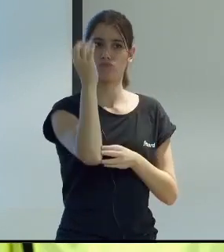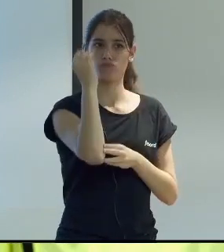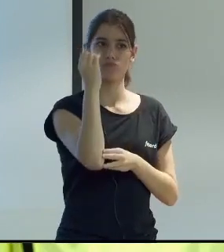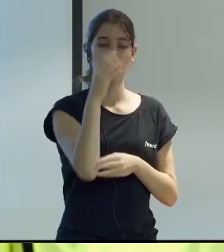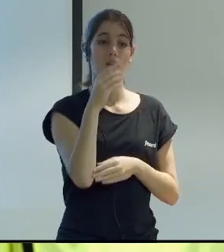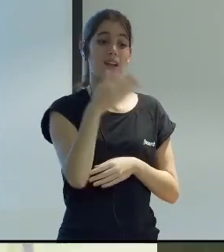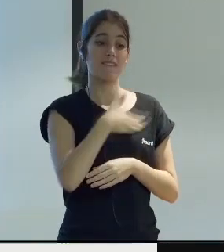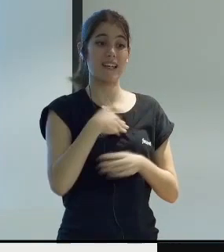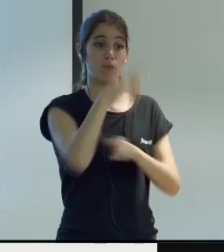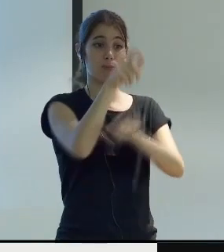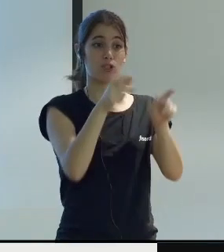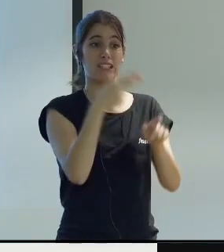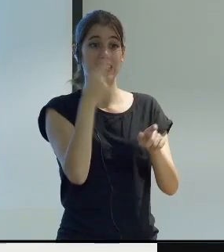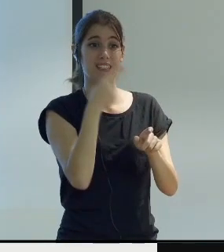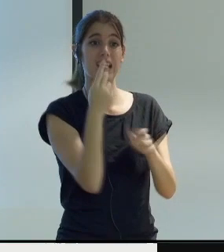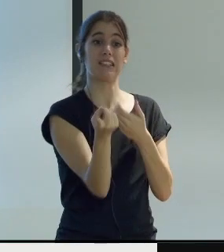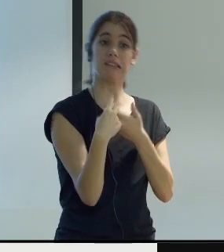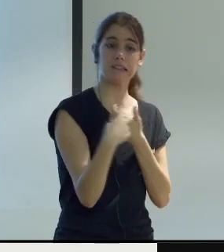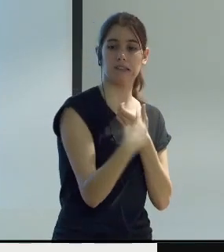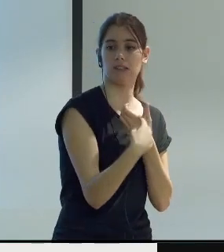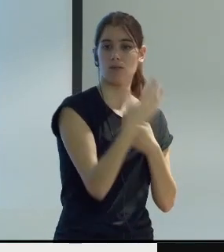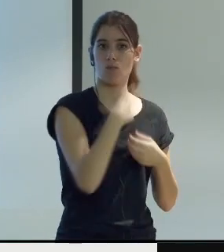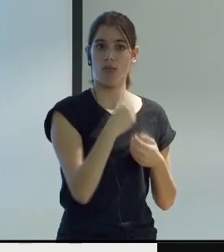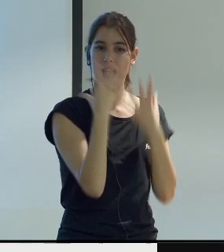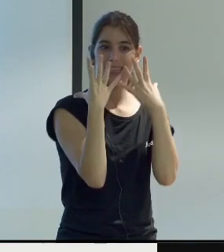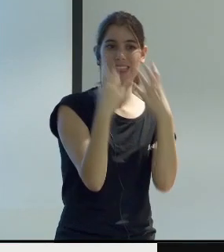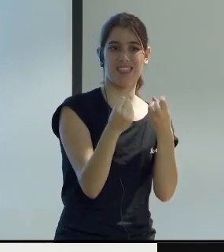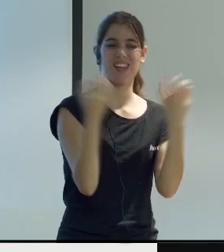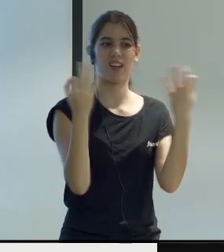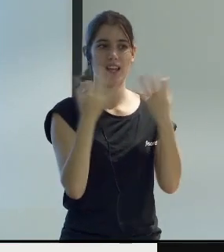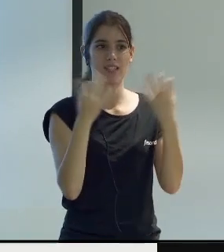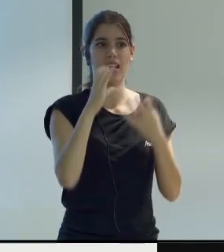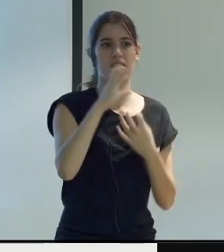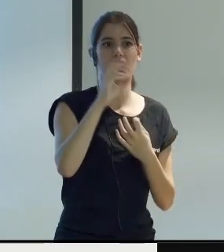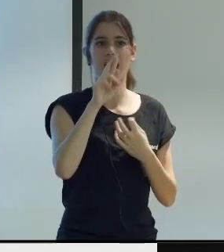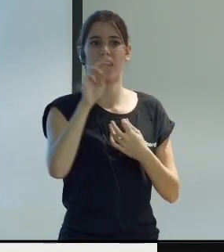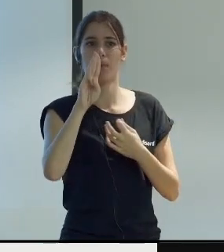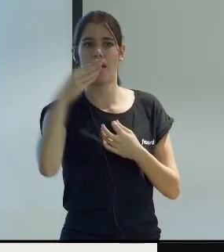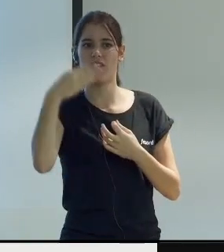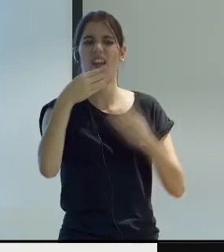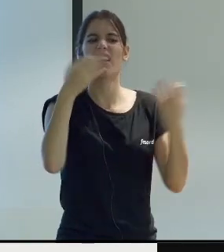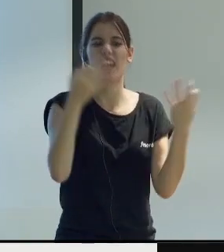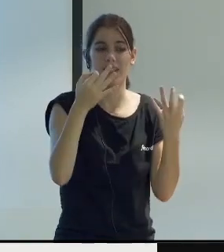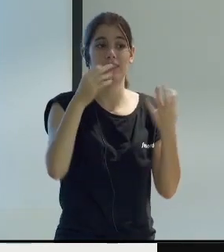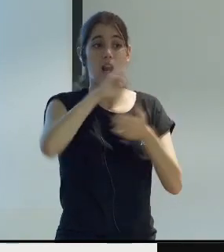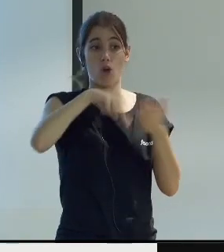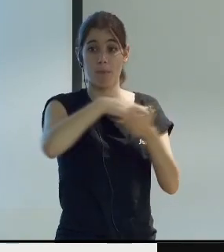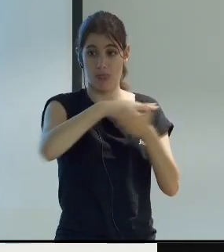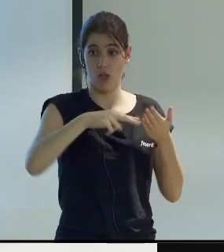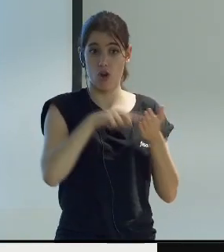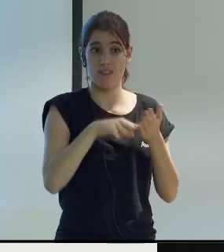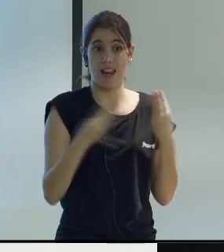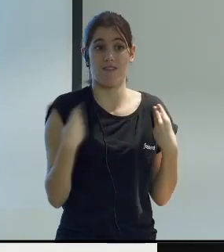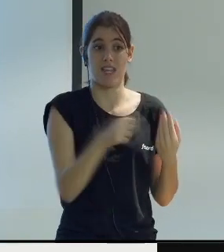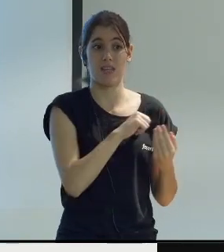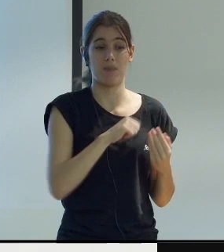distintos interesados comprendan mejor de qué se trata el CRPD, esta convención. la vida independiente